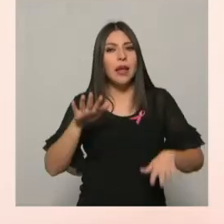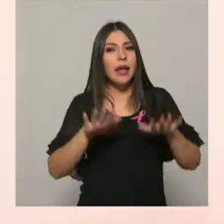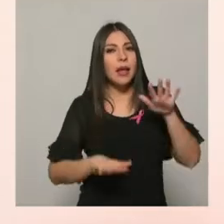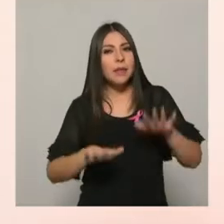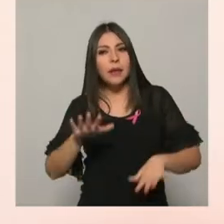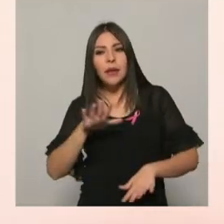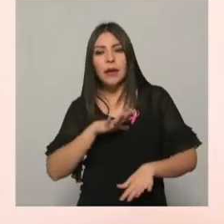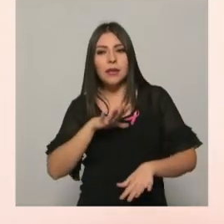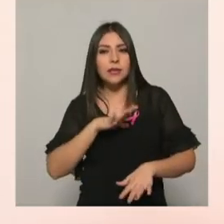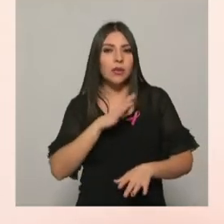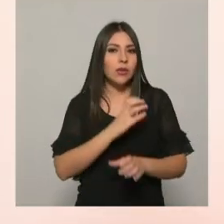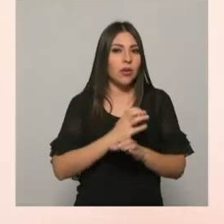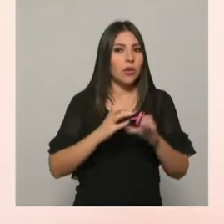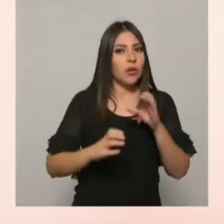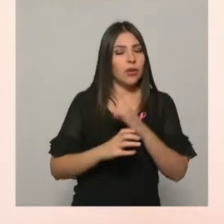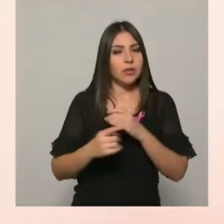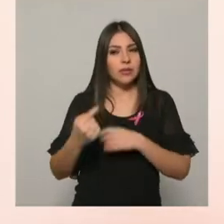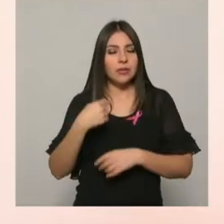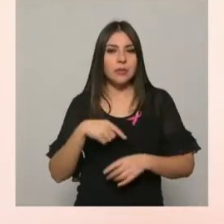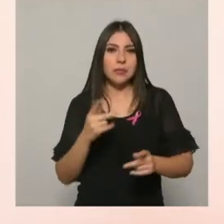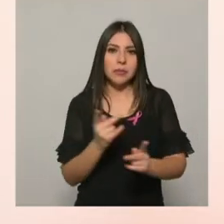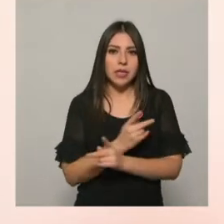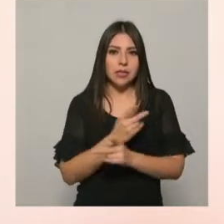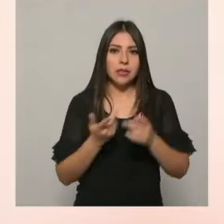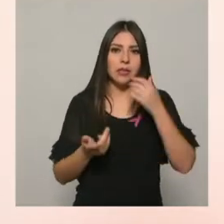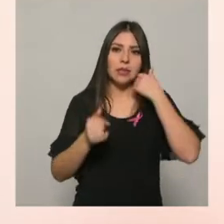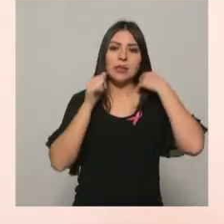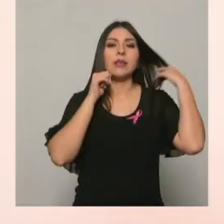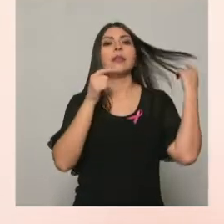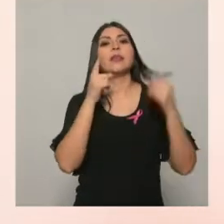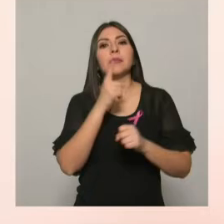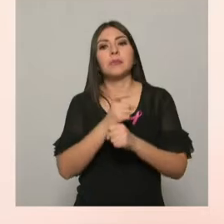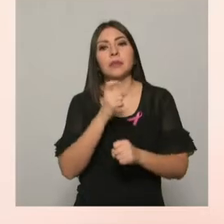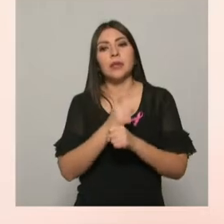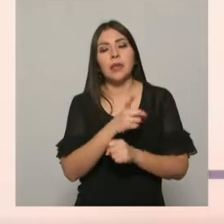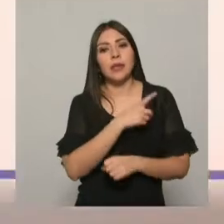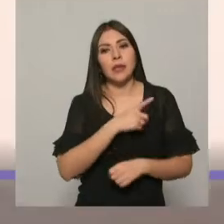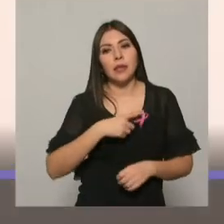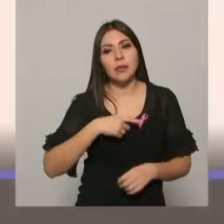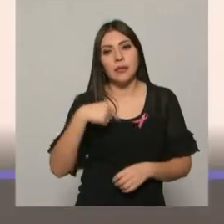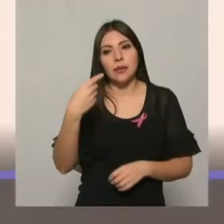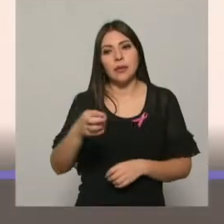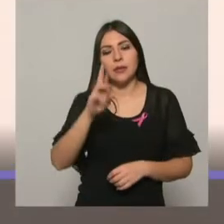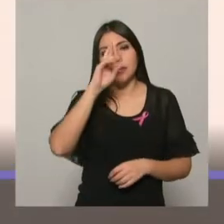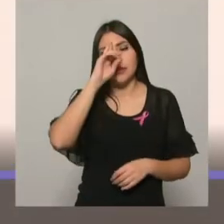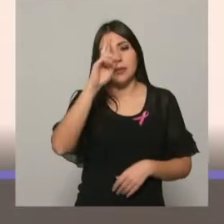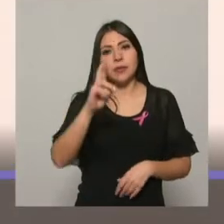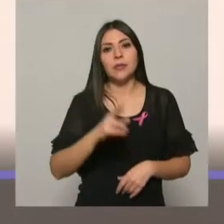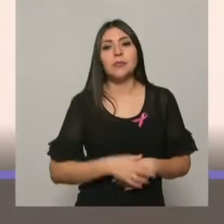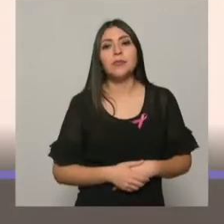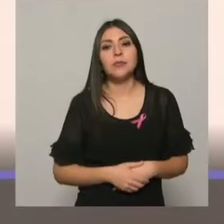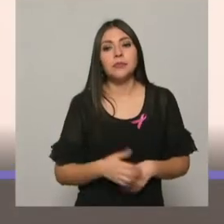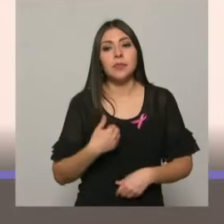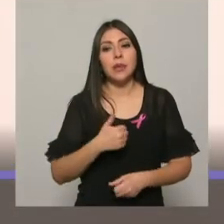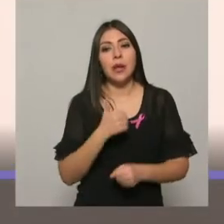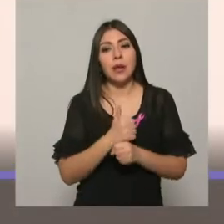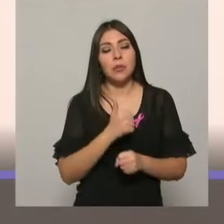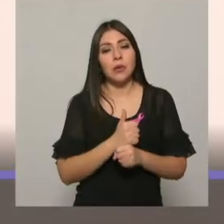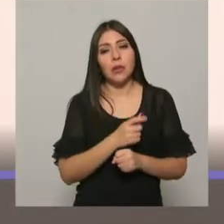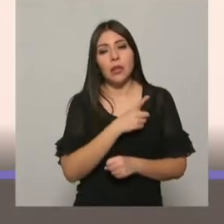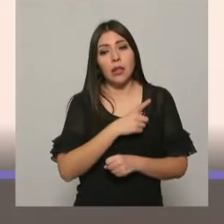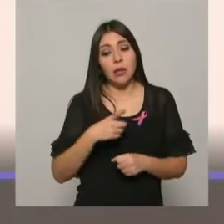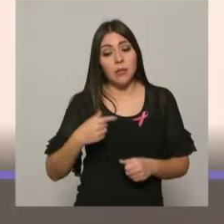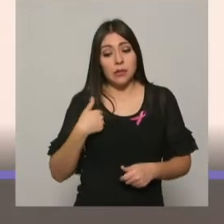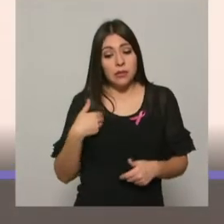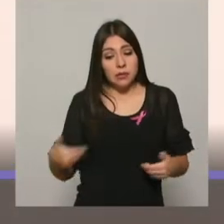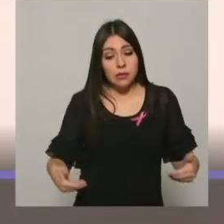cosas. Es principalmente el respeto. Los abuelos, mi abuelita nos decía que tuviera mucho respeto al